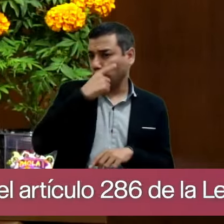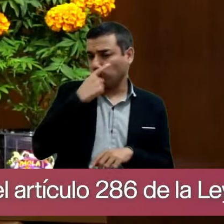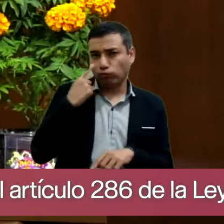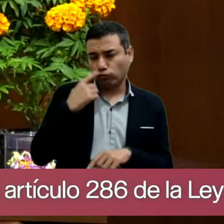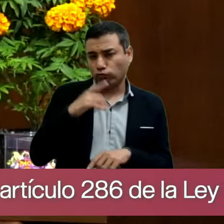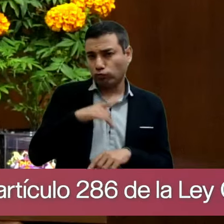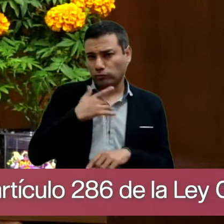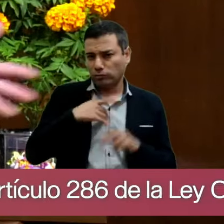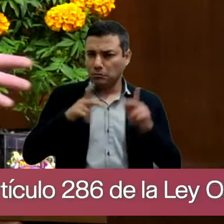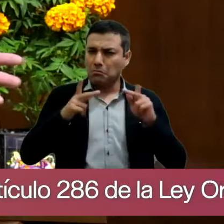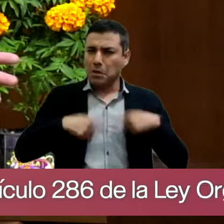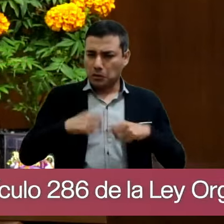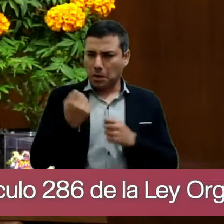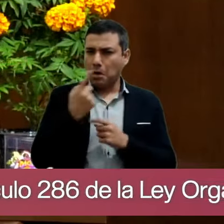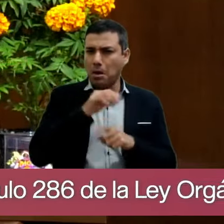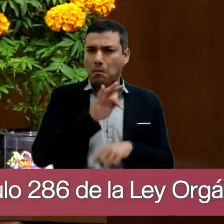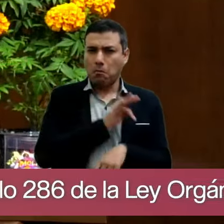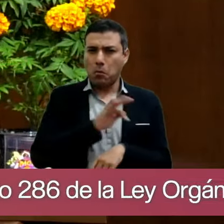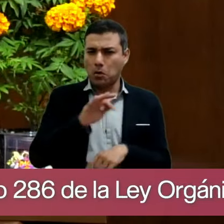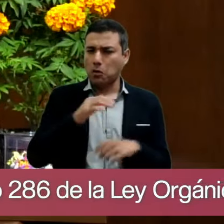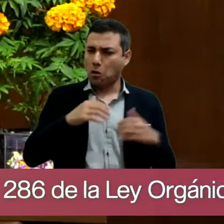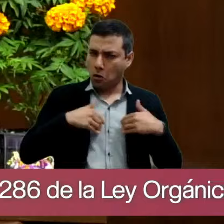hace y el que no, no.